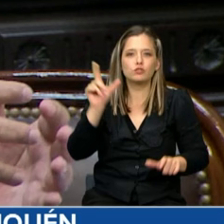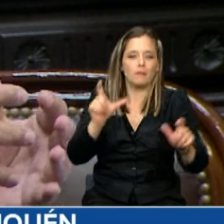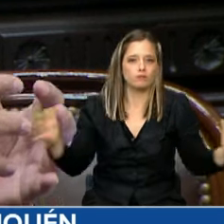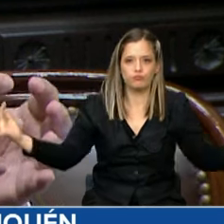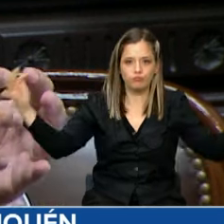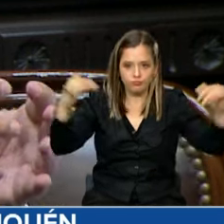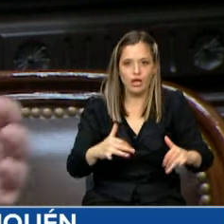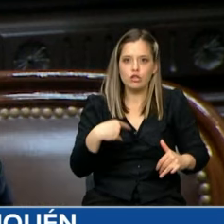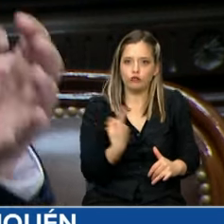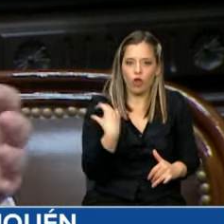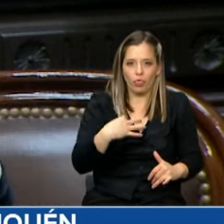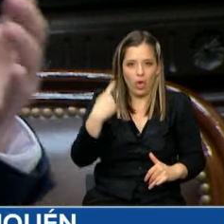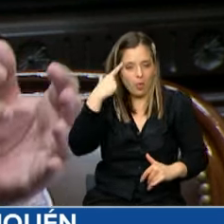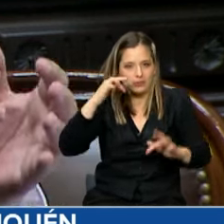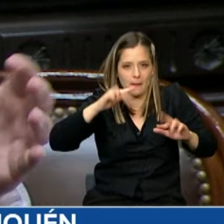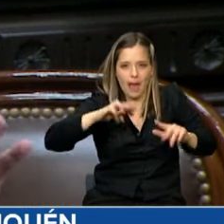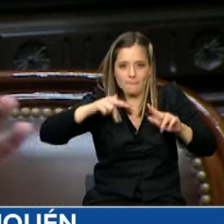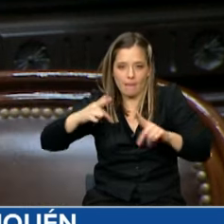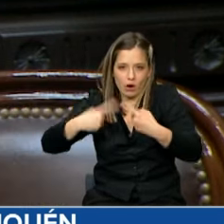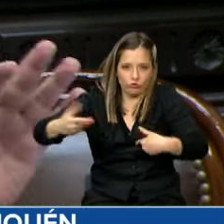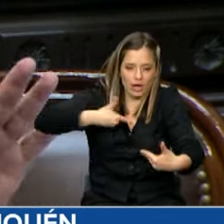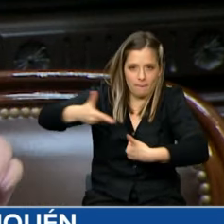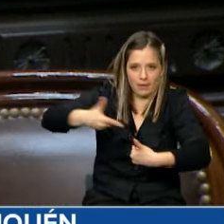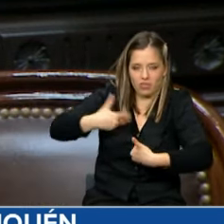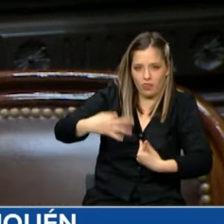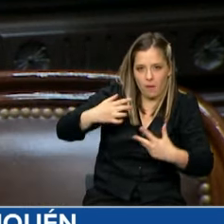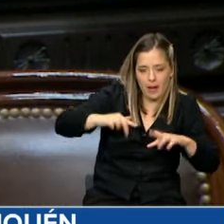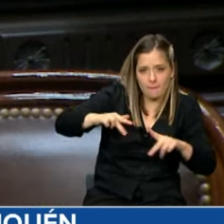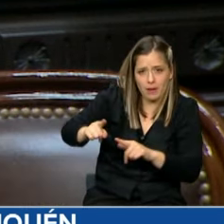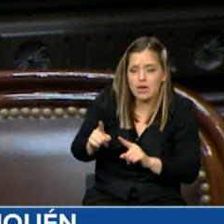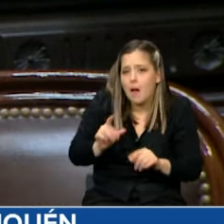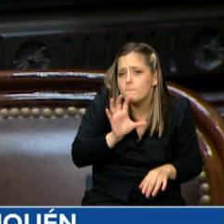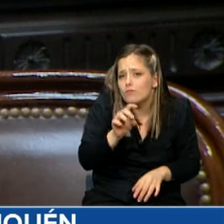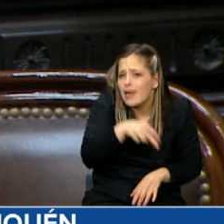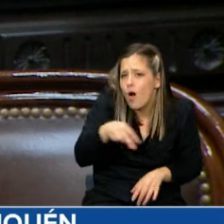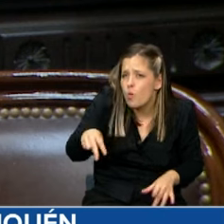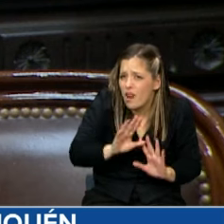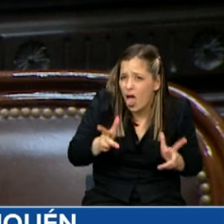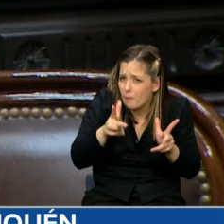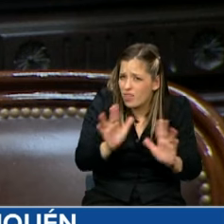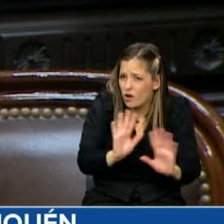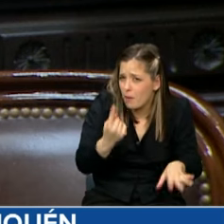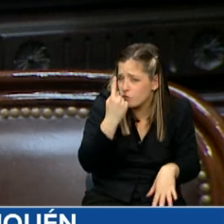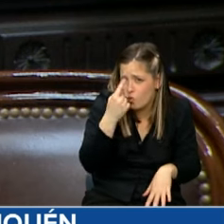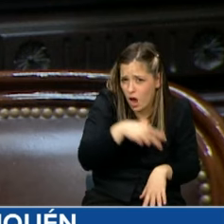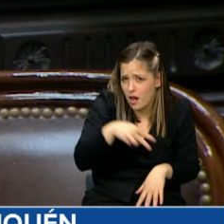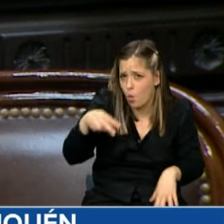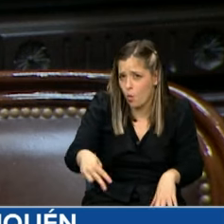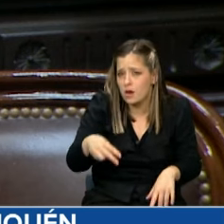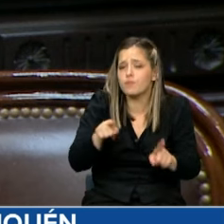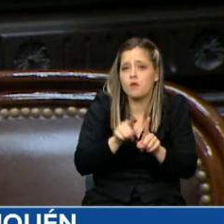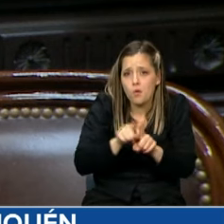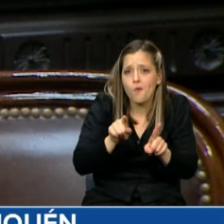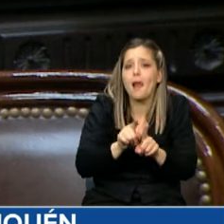infraestructura no a la infraestructura que se demanda solo con mencionar neuquén el crecimiento es de 20